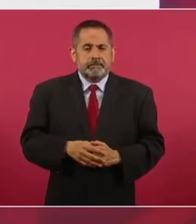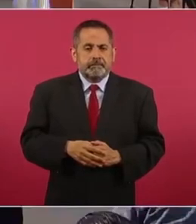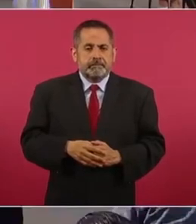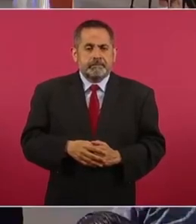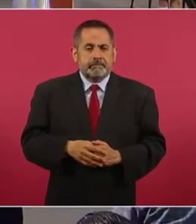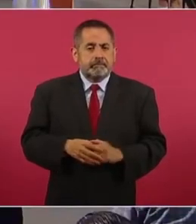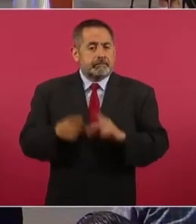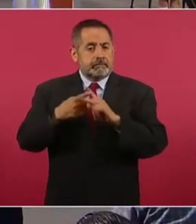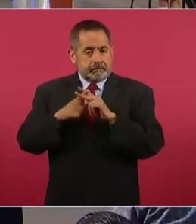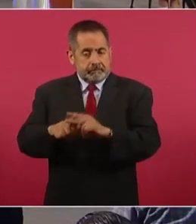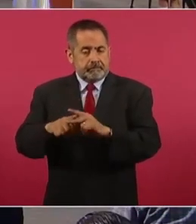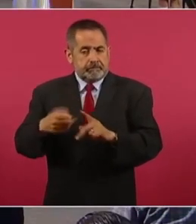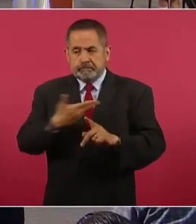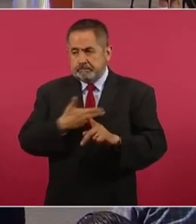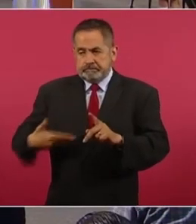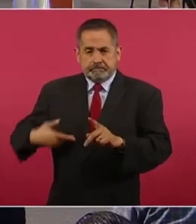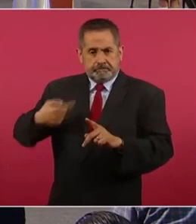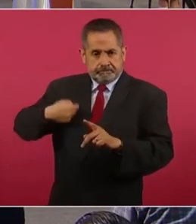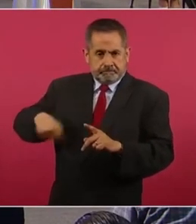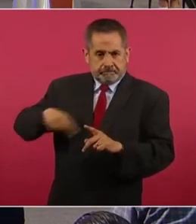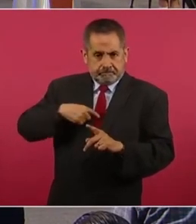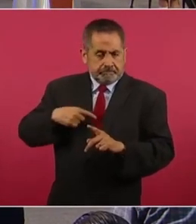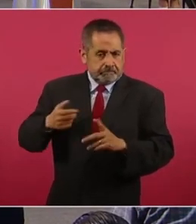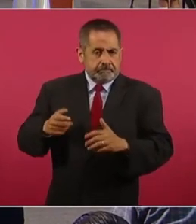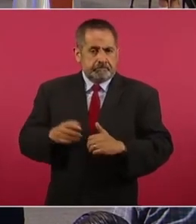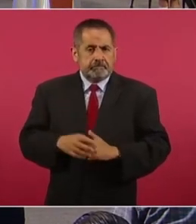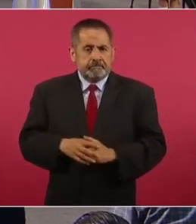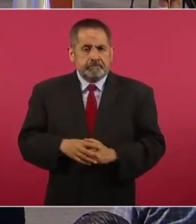Aquí entramos nosotros.